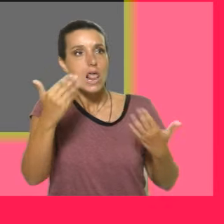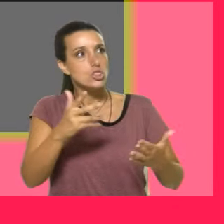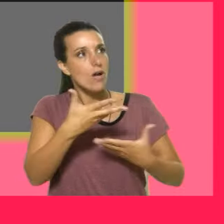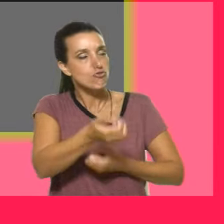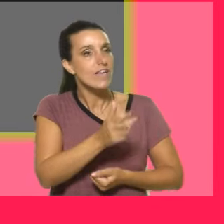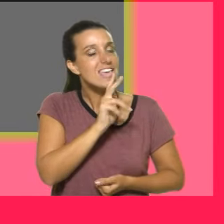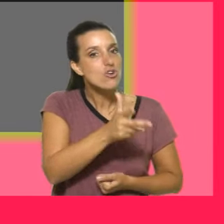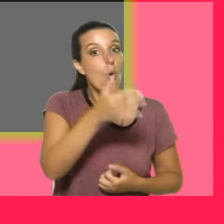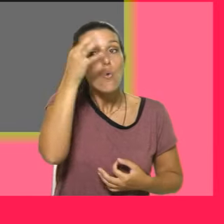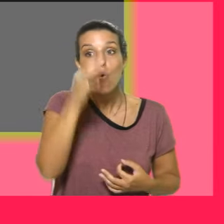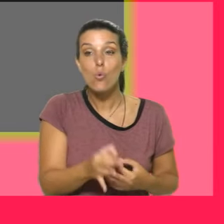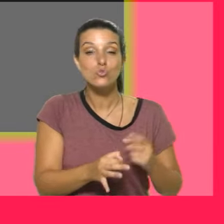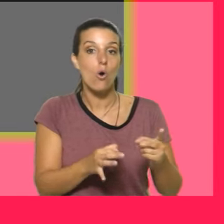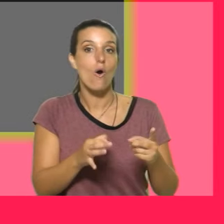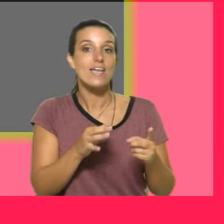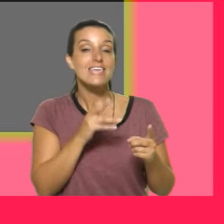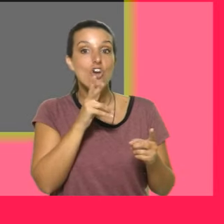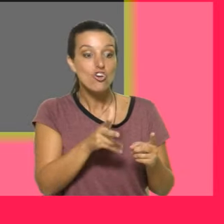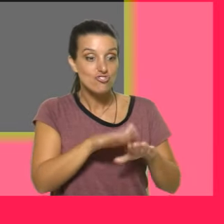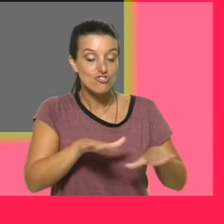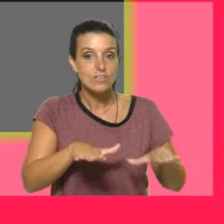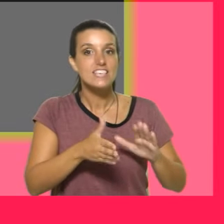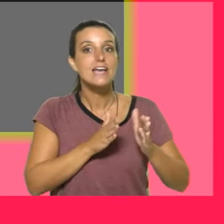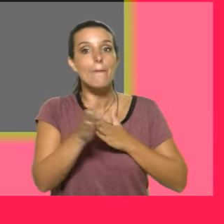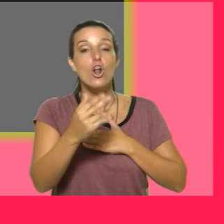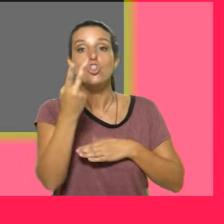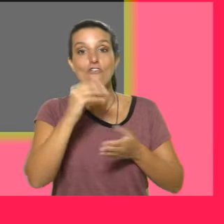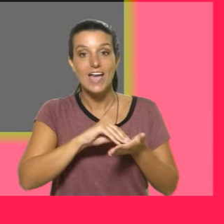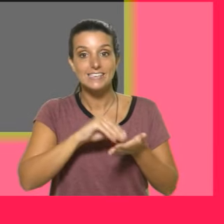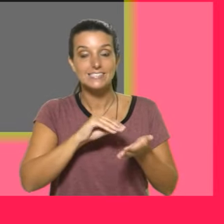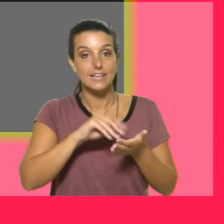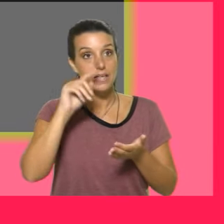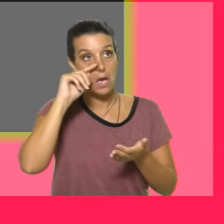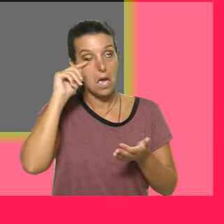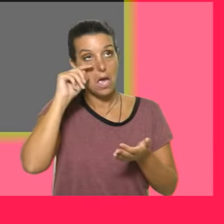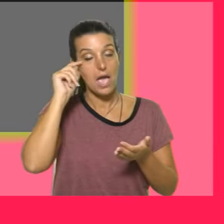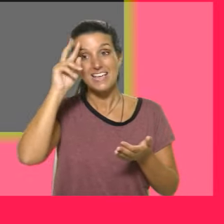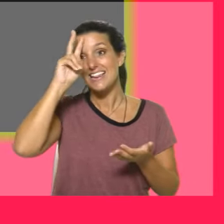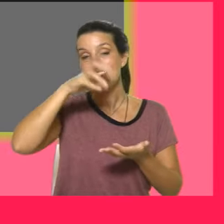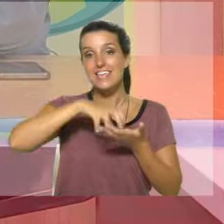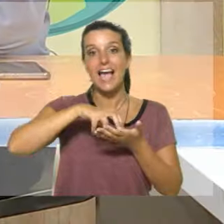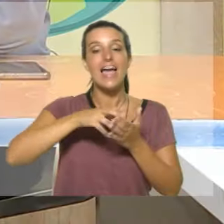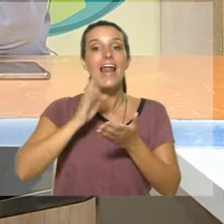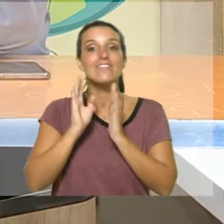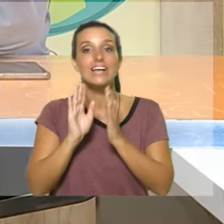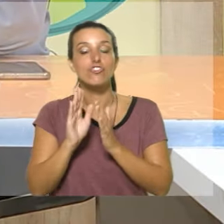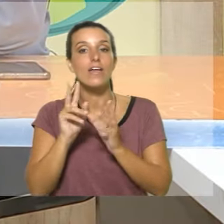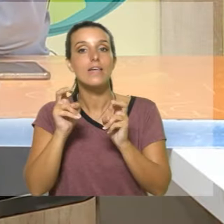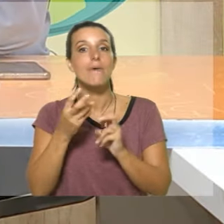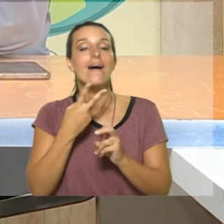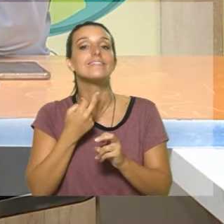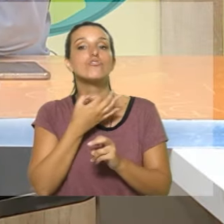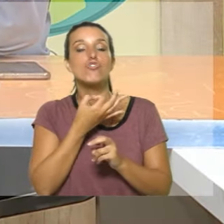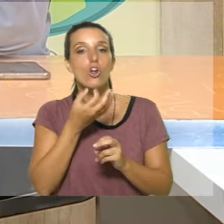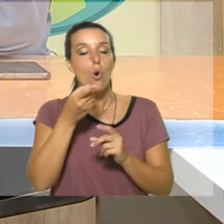hijos y justamente aún los chicos que se había escapado dos veces de clínicas de rehabilitación por tema de adicciones y lo contratan